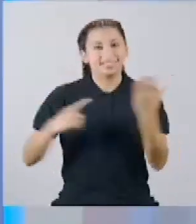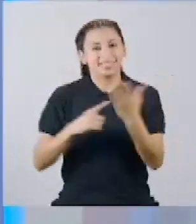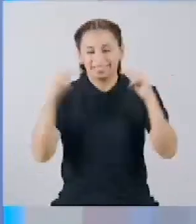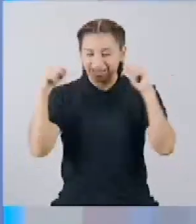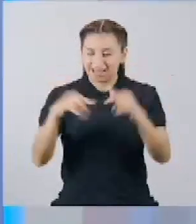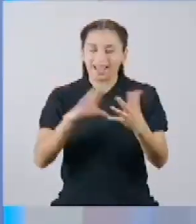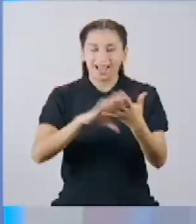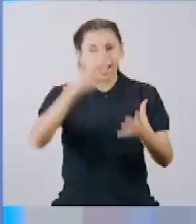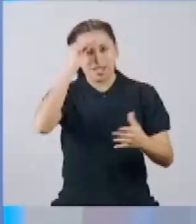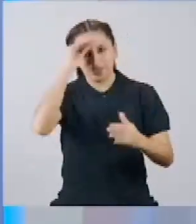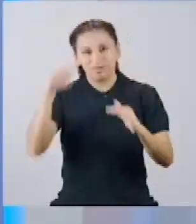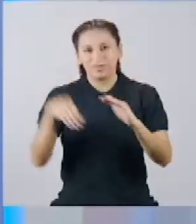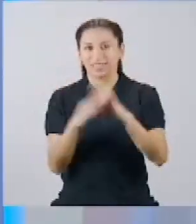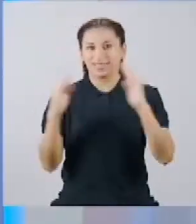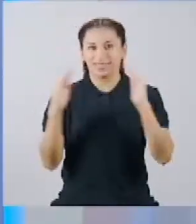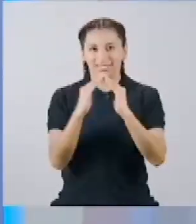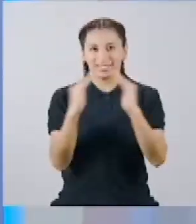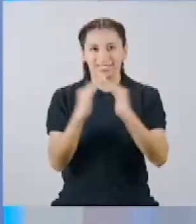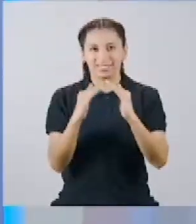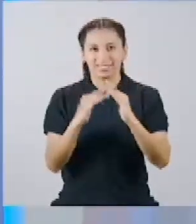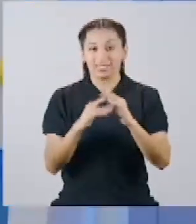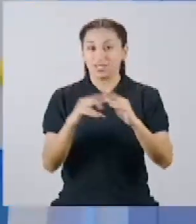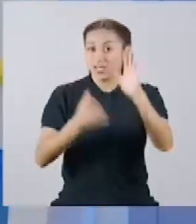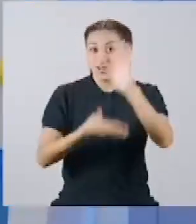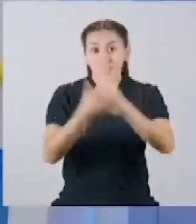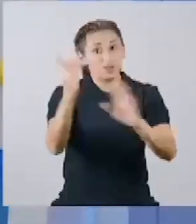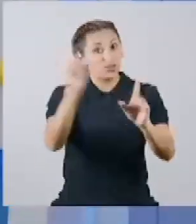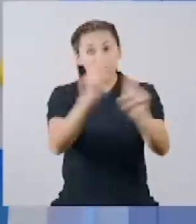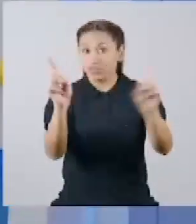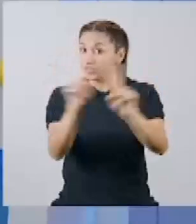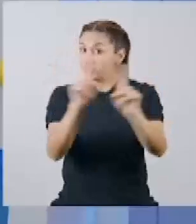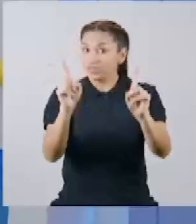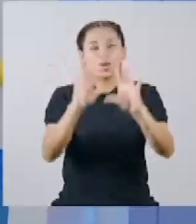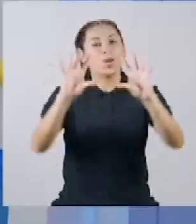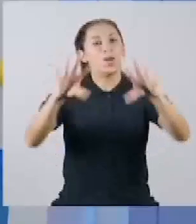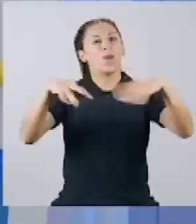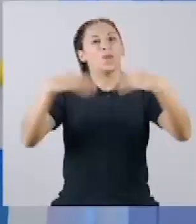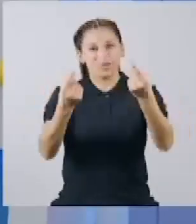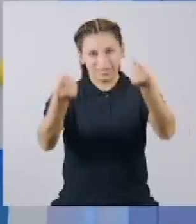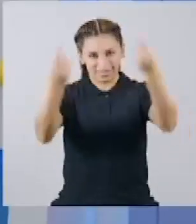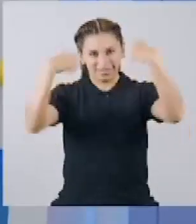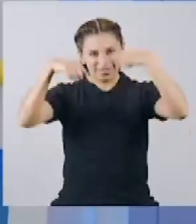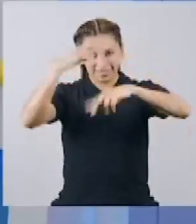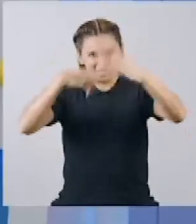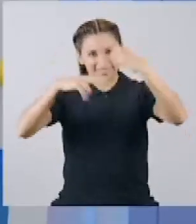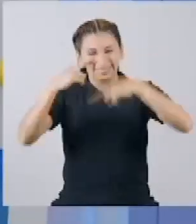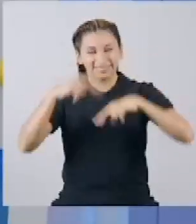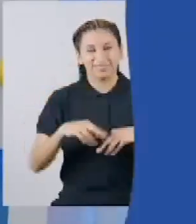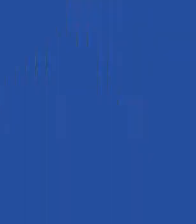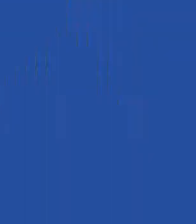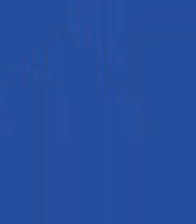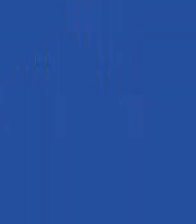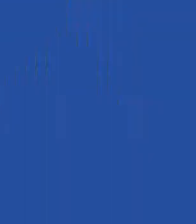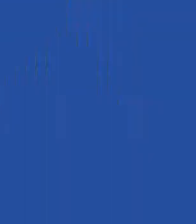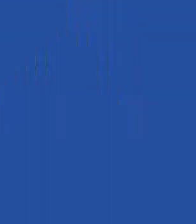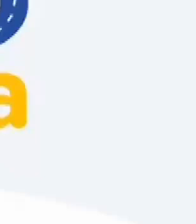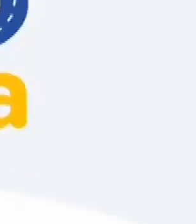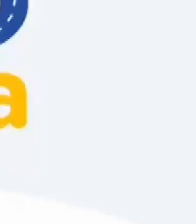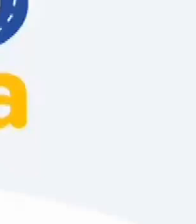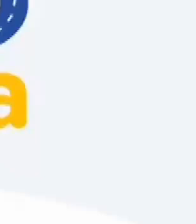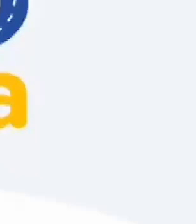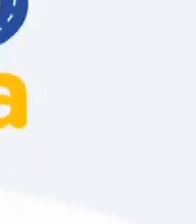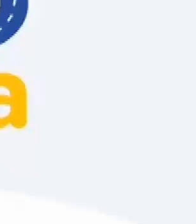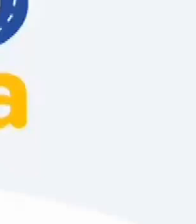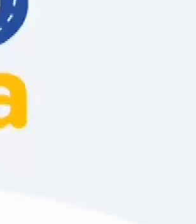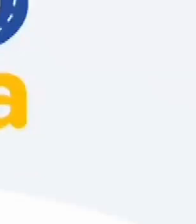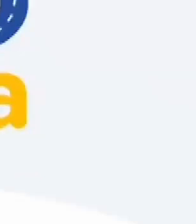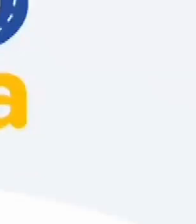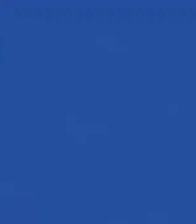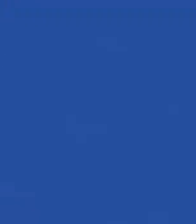técnicas aquí en Aprendo en Casa. No se vayan porque ya regresamos.